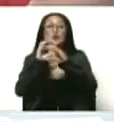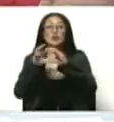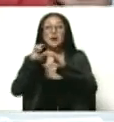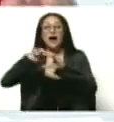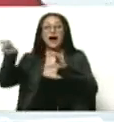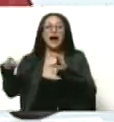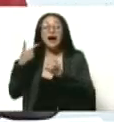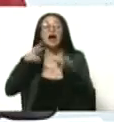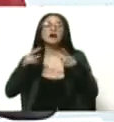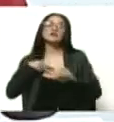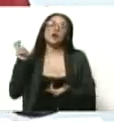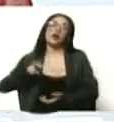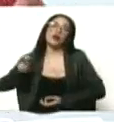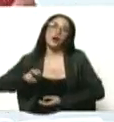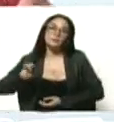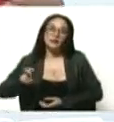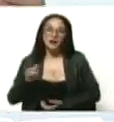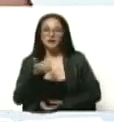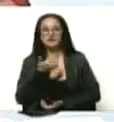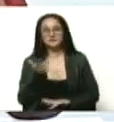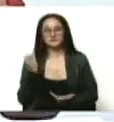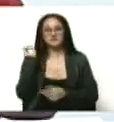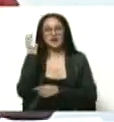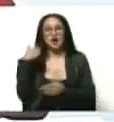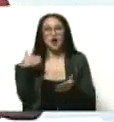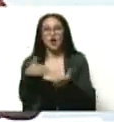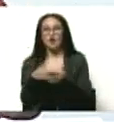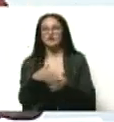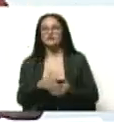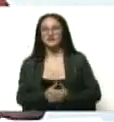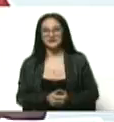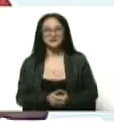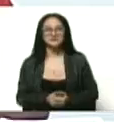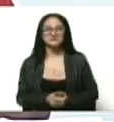Y después que llegaron a esos países, vino la campaña en contra de ellos.